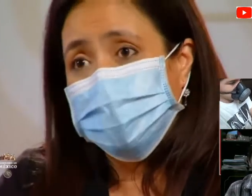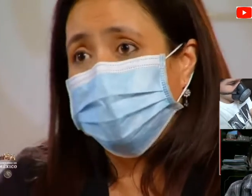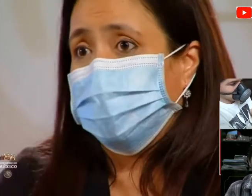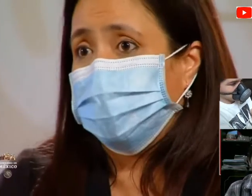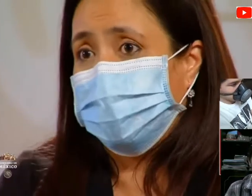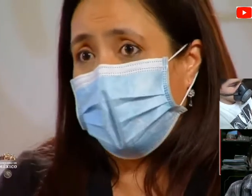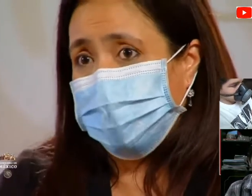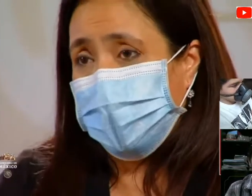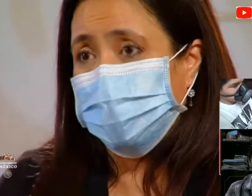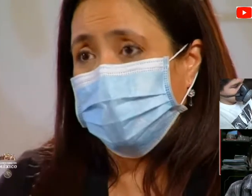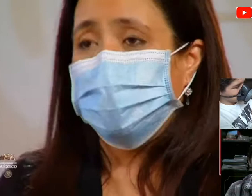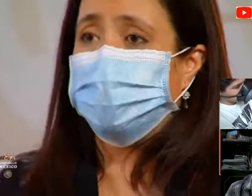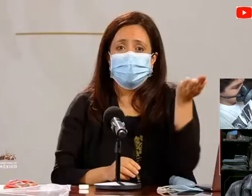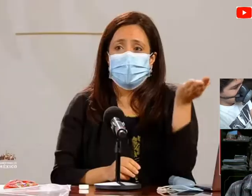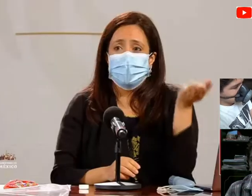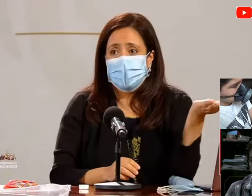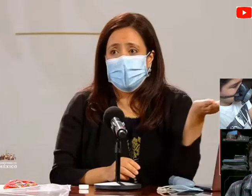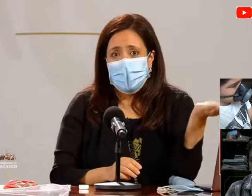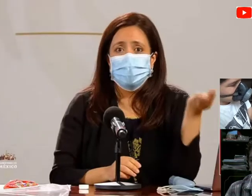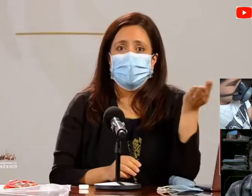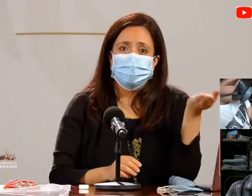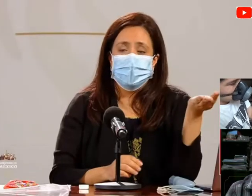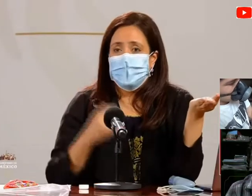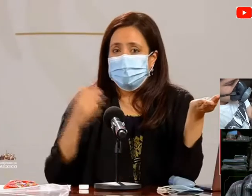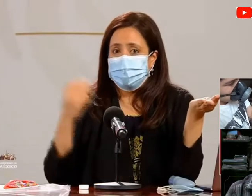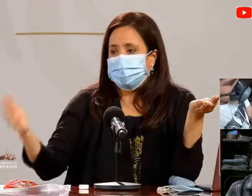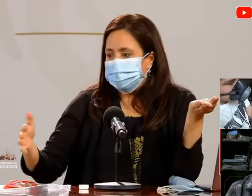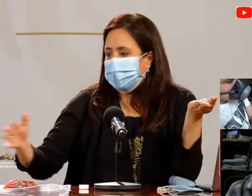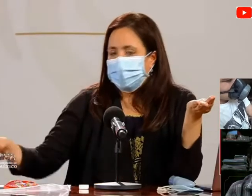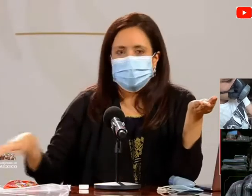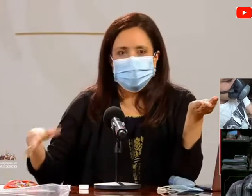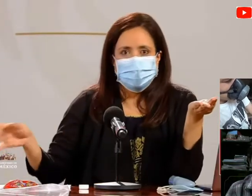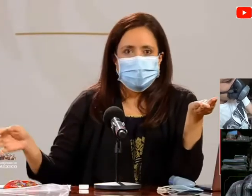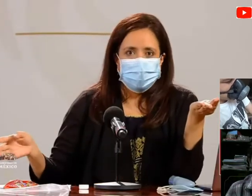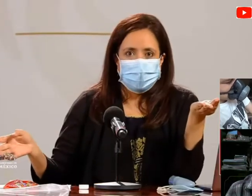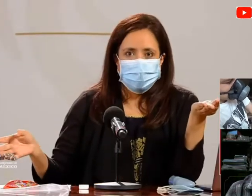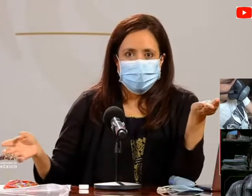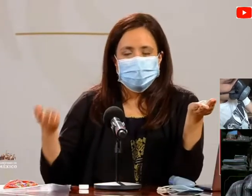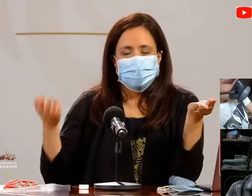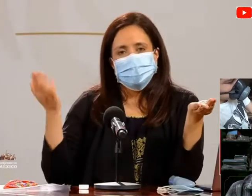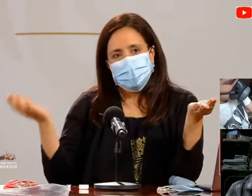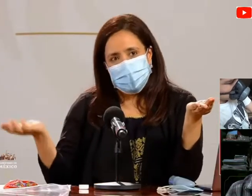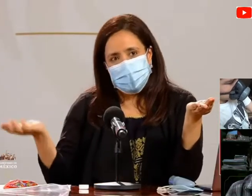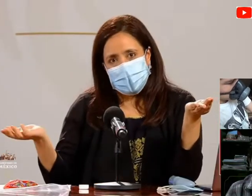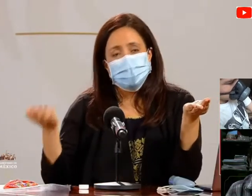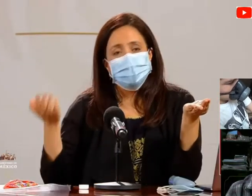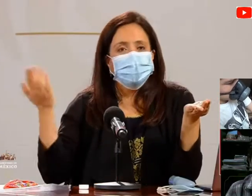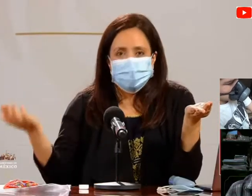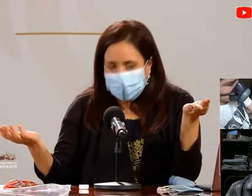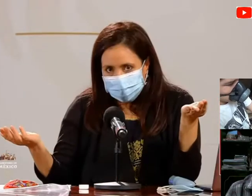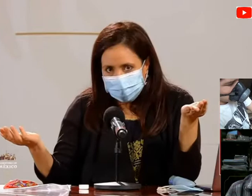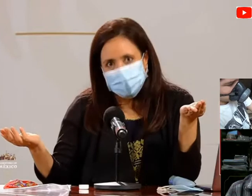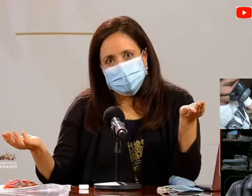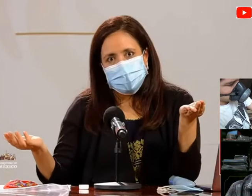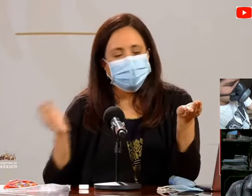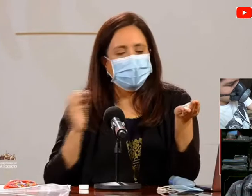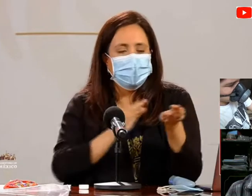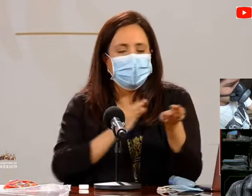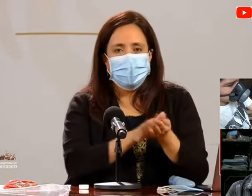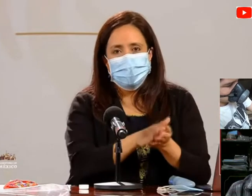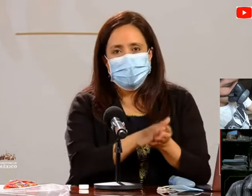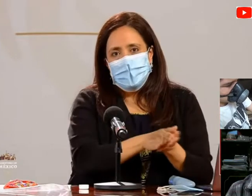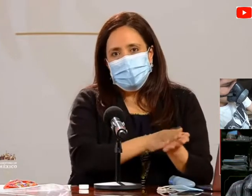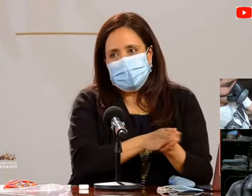Antes de retirármelo, lo primero que hago es, potencialmente estuve tocando cosas, mis manos potencialmente se